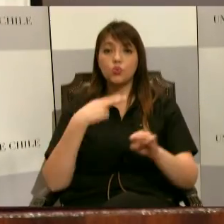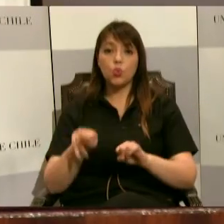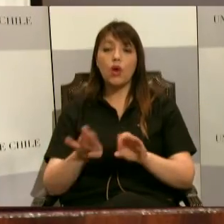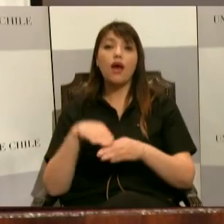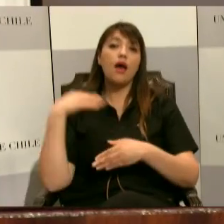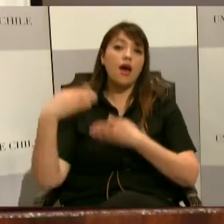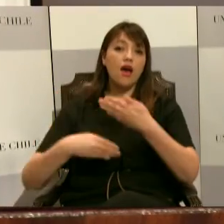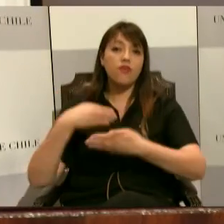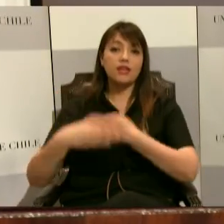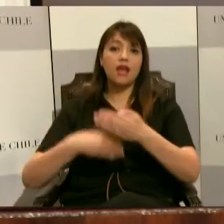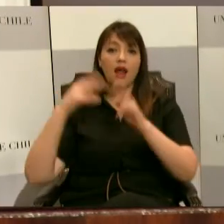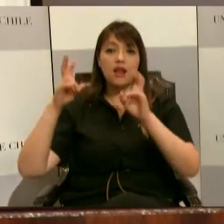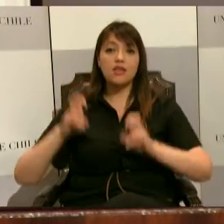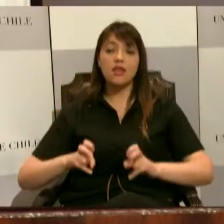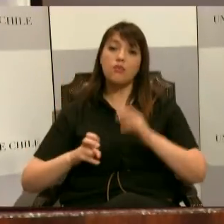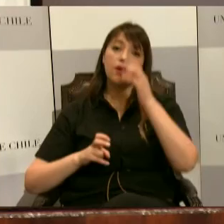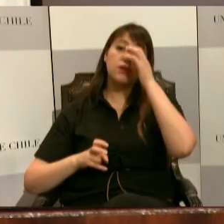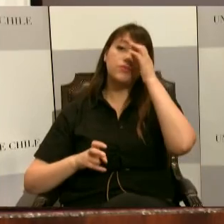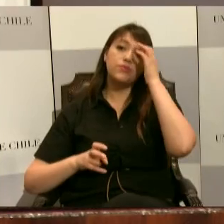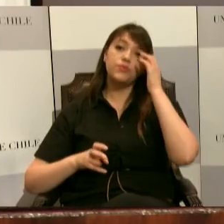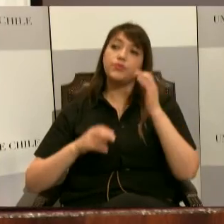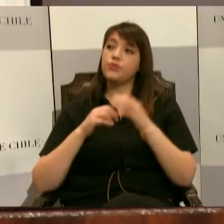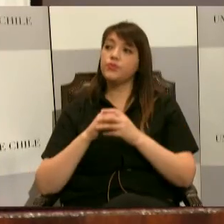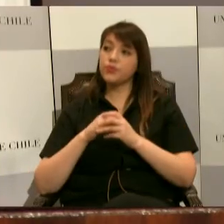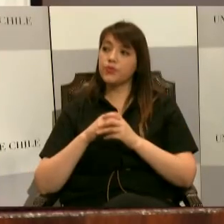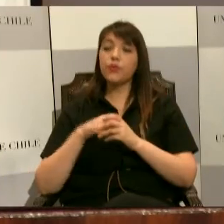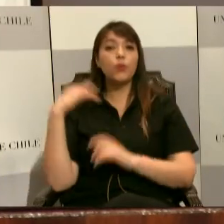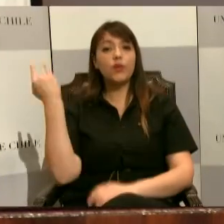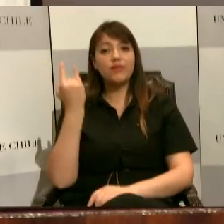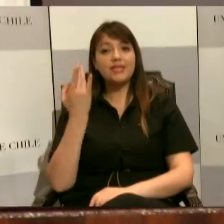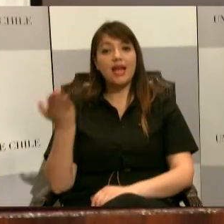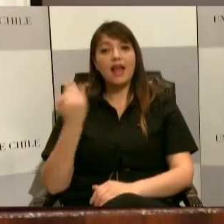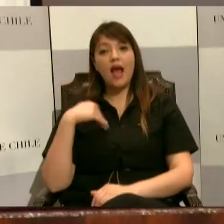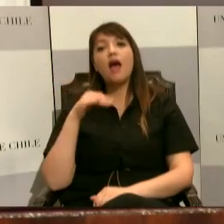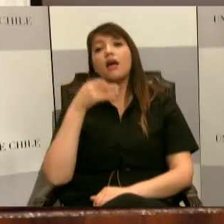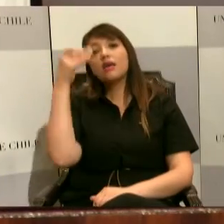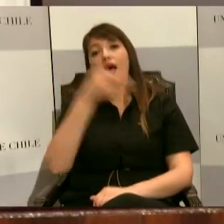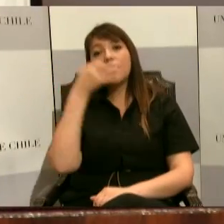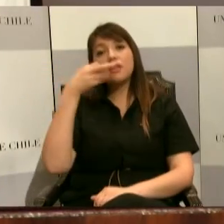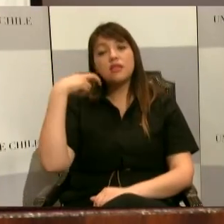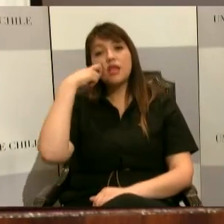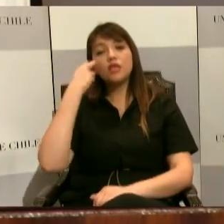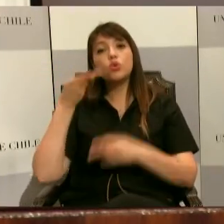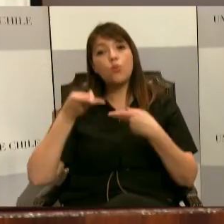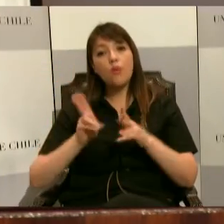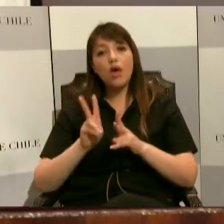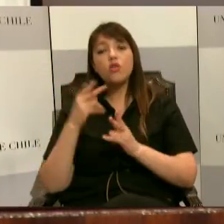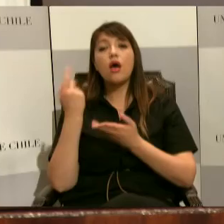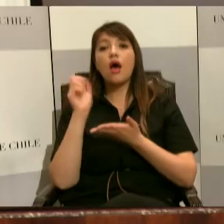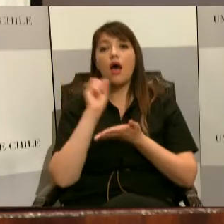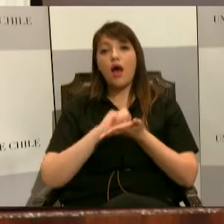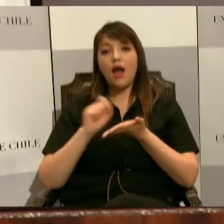en la verdad y la reparación de las heridas que la dictadura dejó al interior de la comunidad universitaria, la Cátedra de Derechos Humanos participó en la desclasificación de los archivos de los sumarios